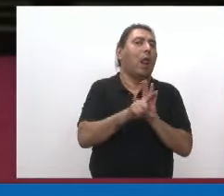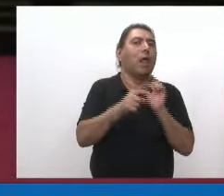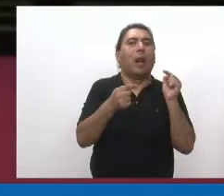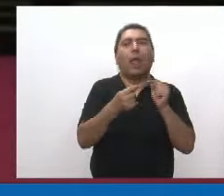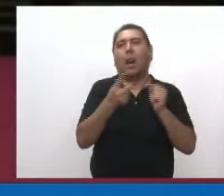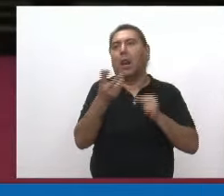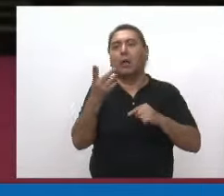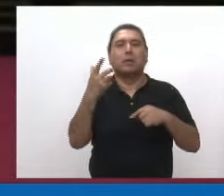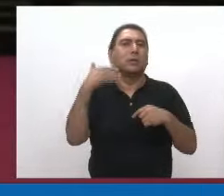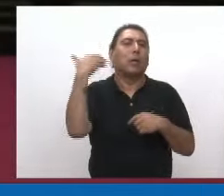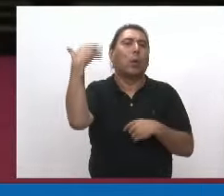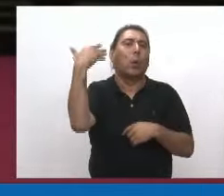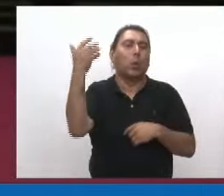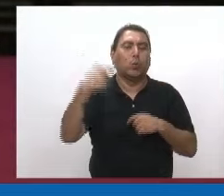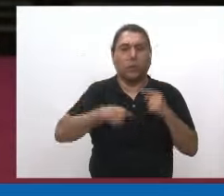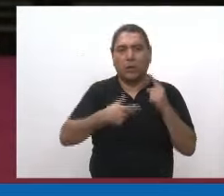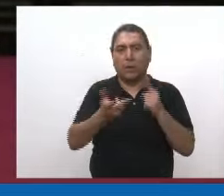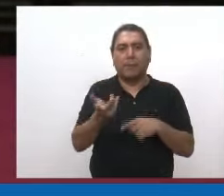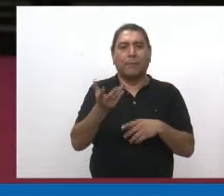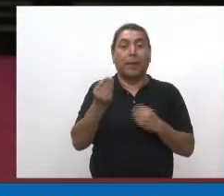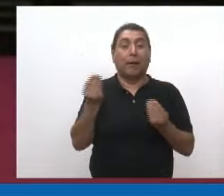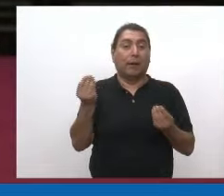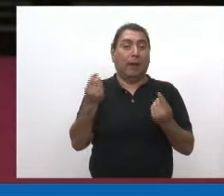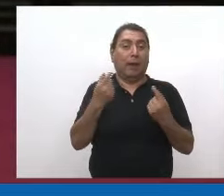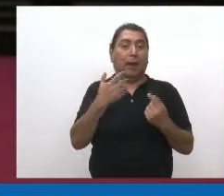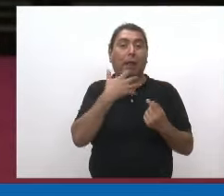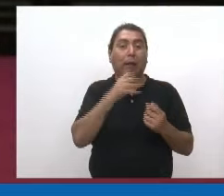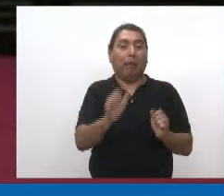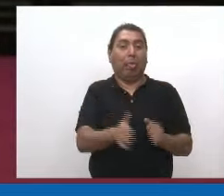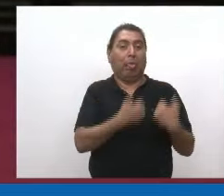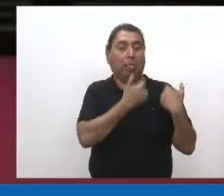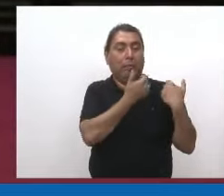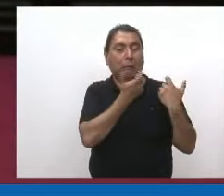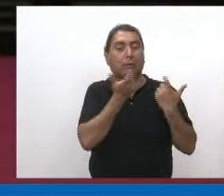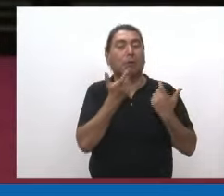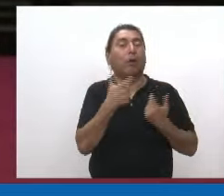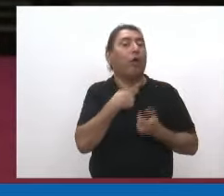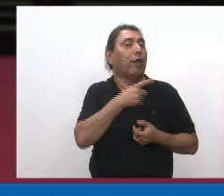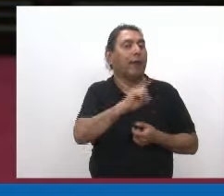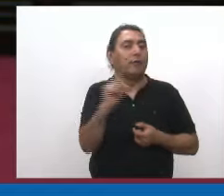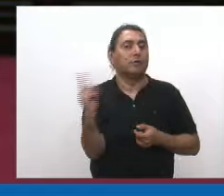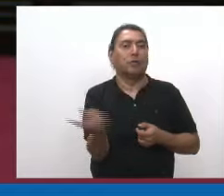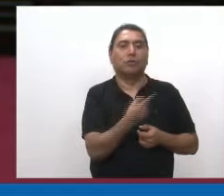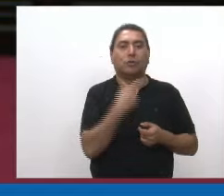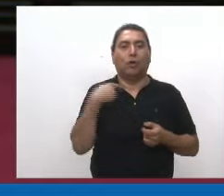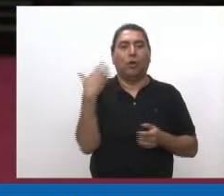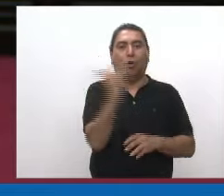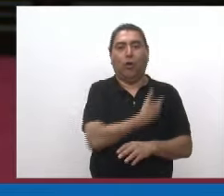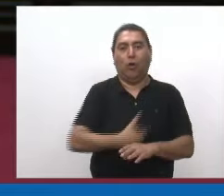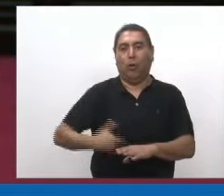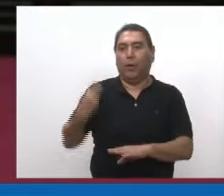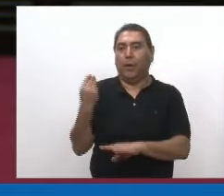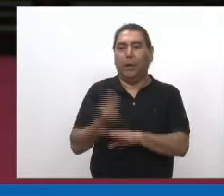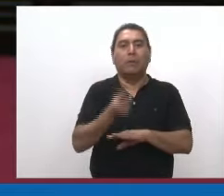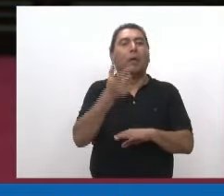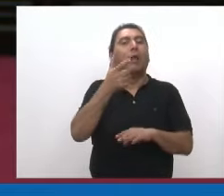y discursos para esconder la realidad. La realidad es que no quieren que gobernemos y la realidad es que le duele mucho el cambio.